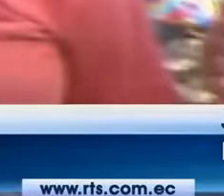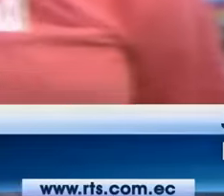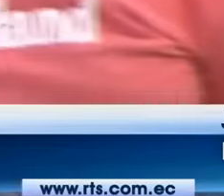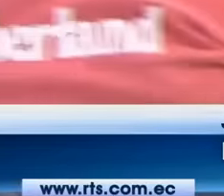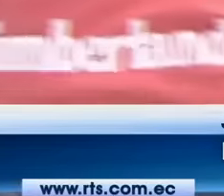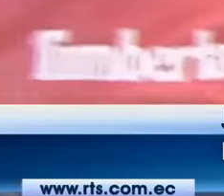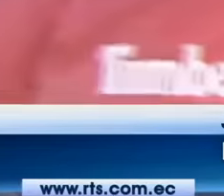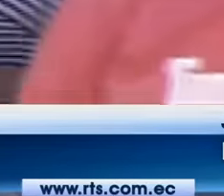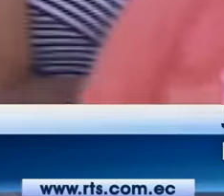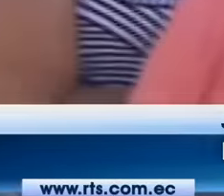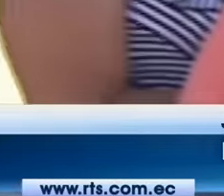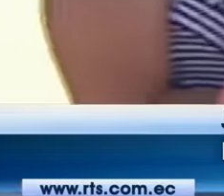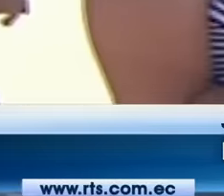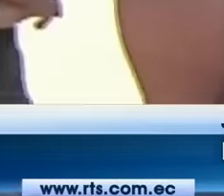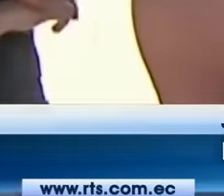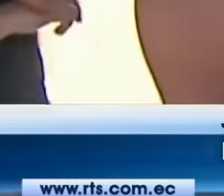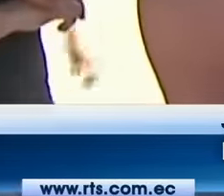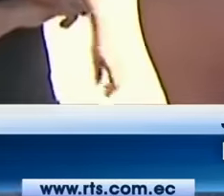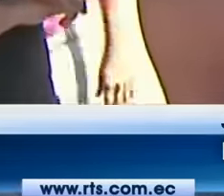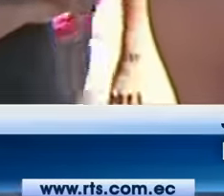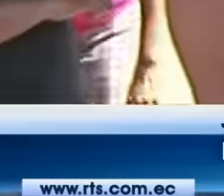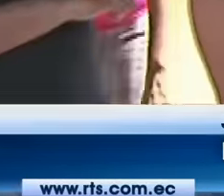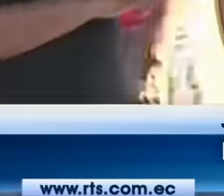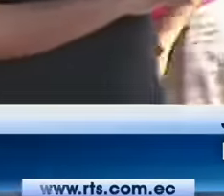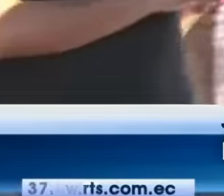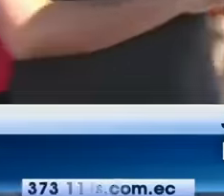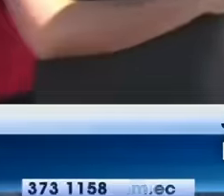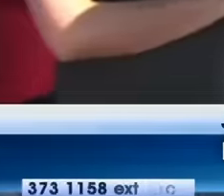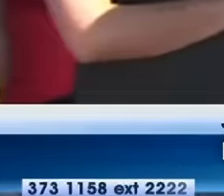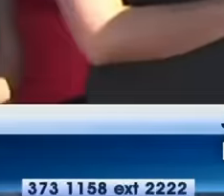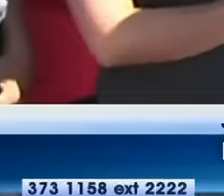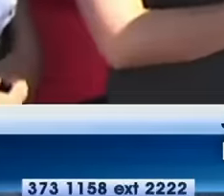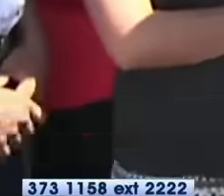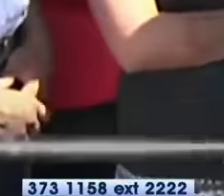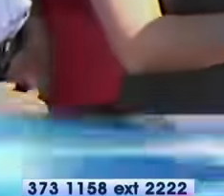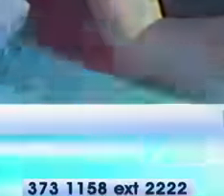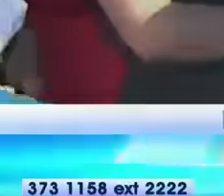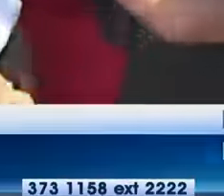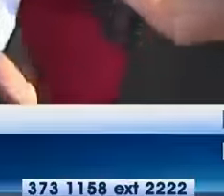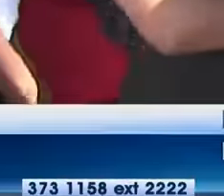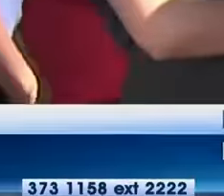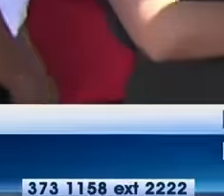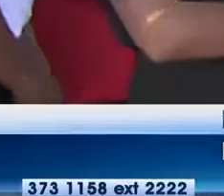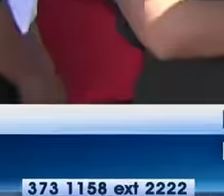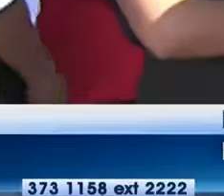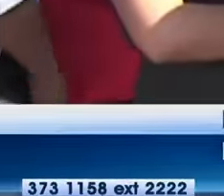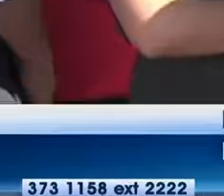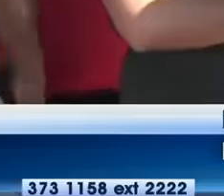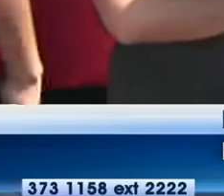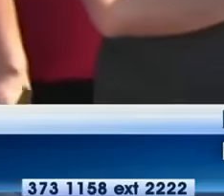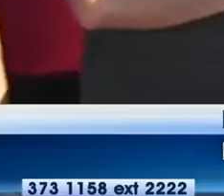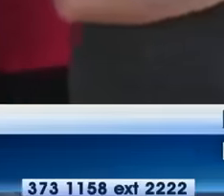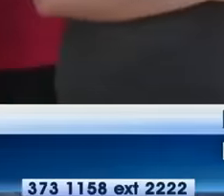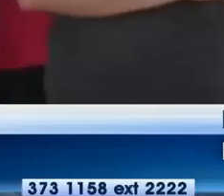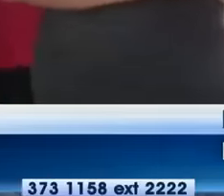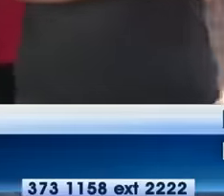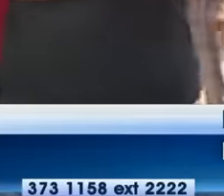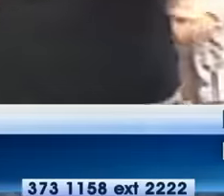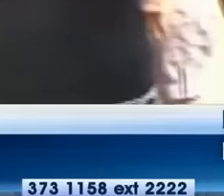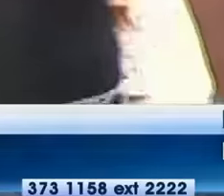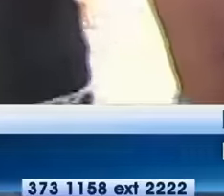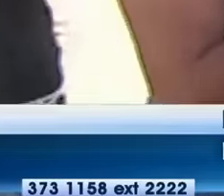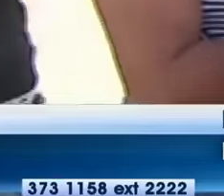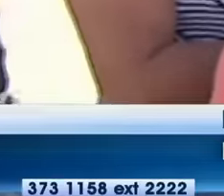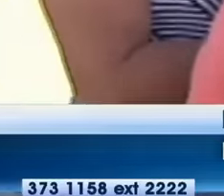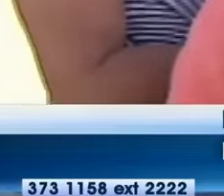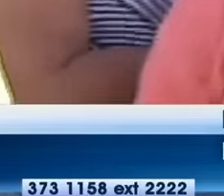Vamos a hacer, como dijo la señorita, vamos a buscar un líder comunitario para podernos organizar para que esto se mantenga